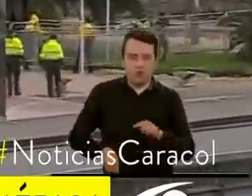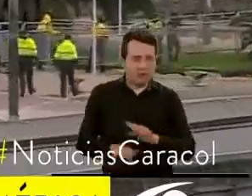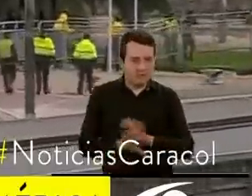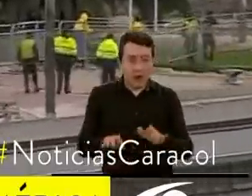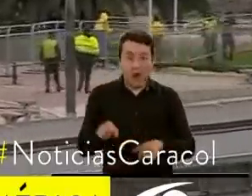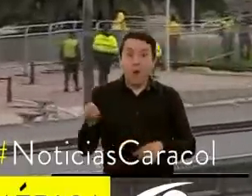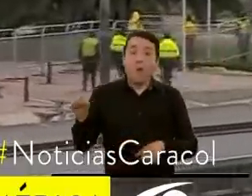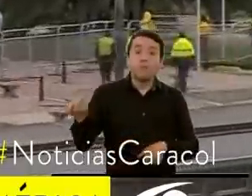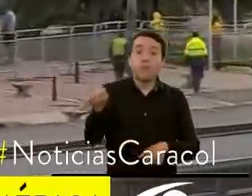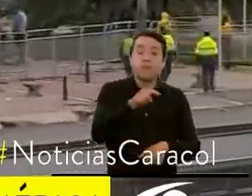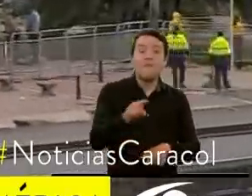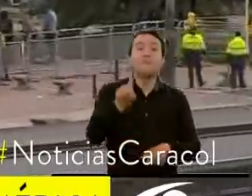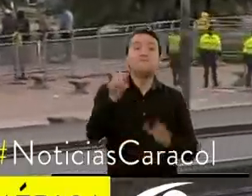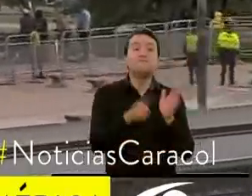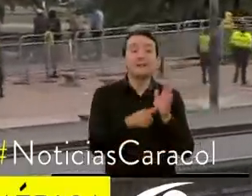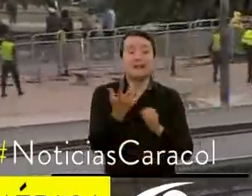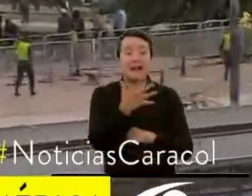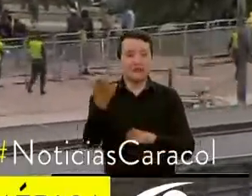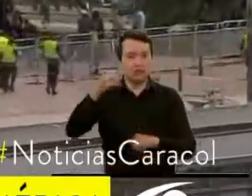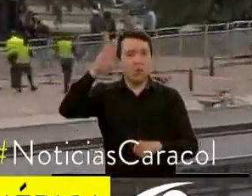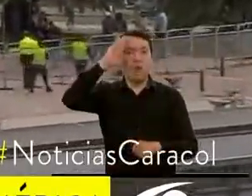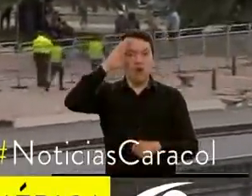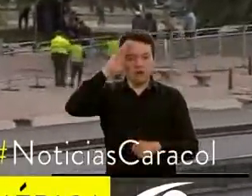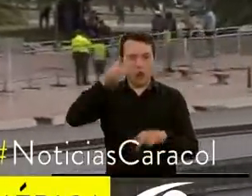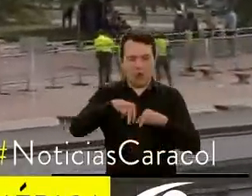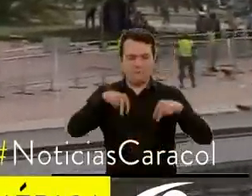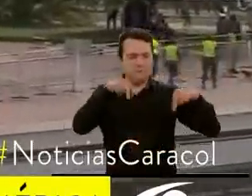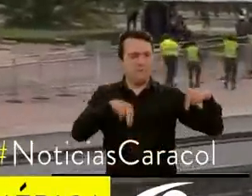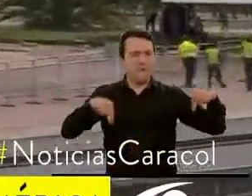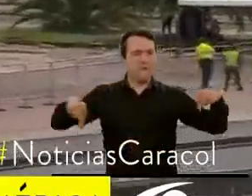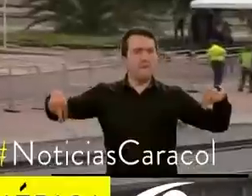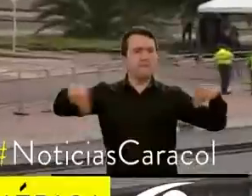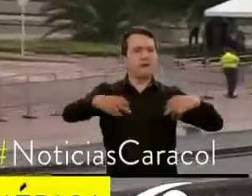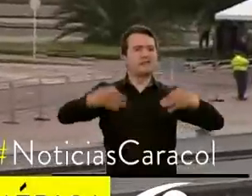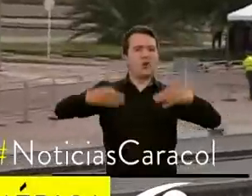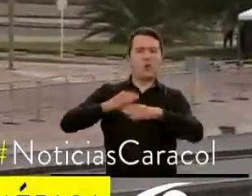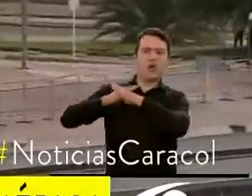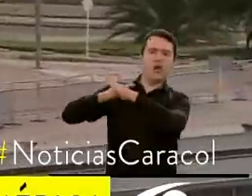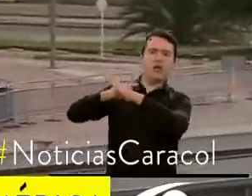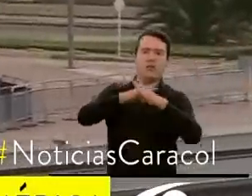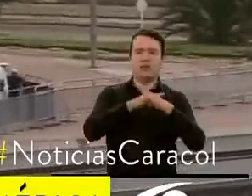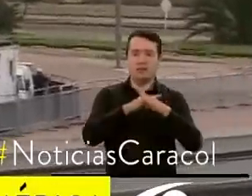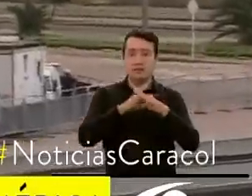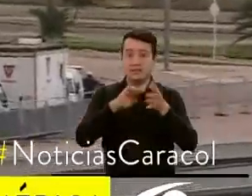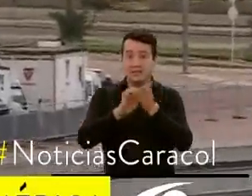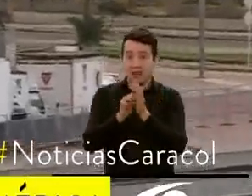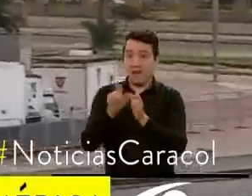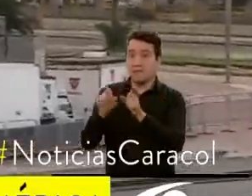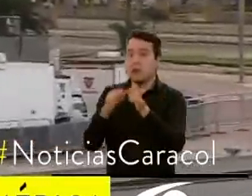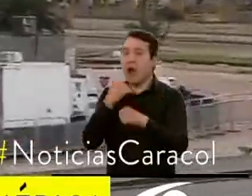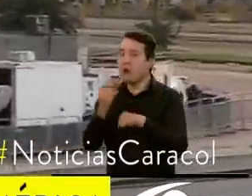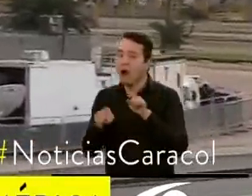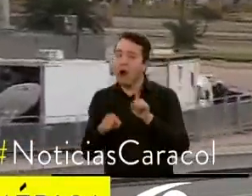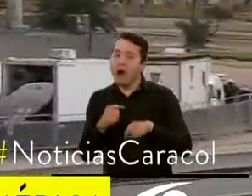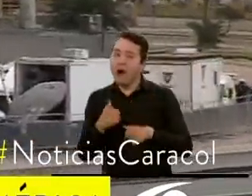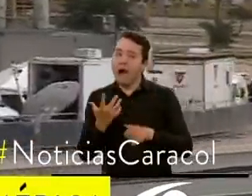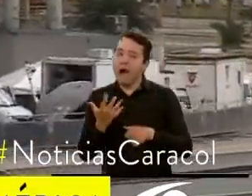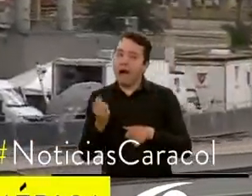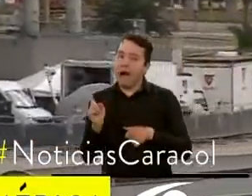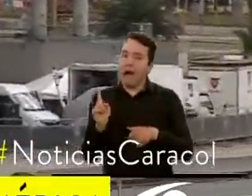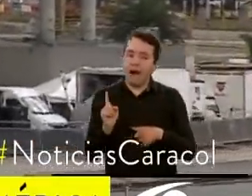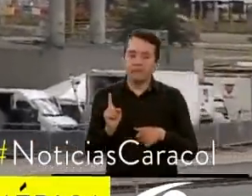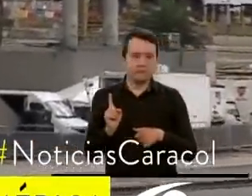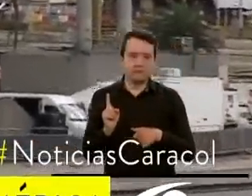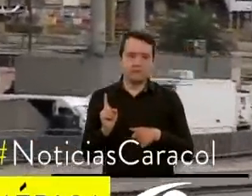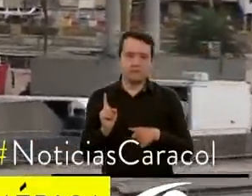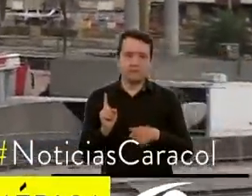oficiales uniformados que van a estar acá precisamente de la seguridad, no solamente de las personas que tal vez quieran llegar hasta casa al Campín, sino también